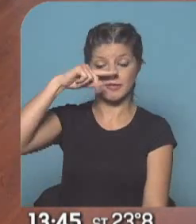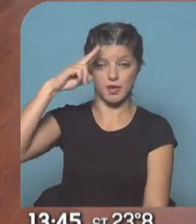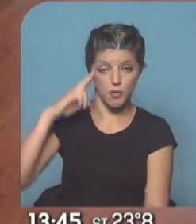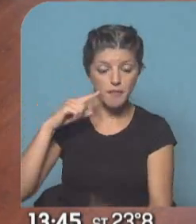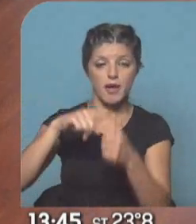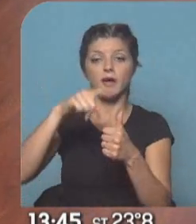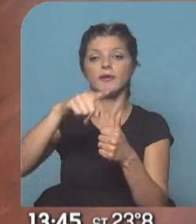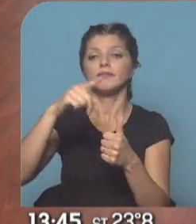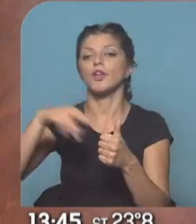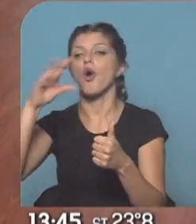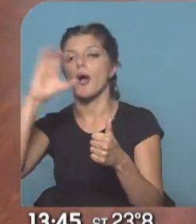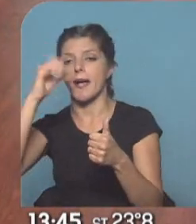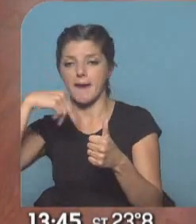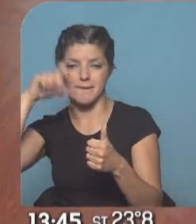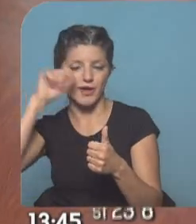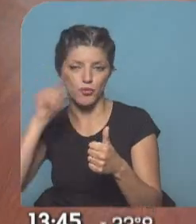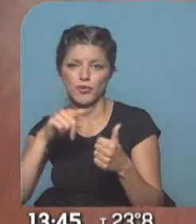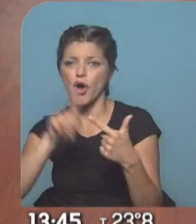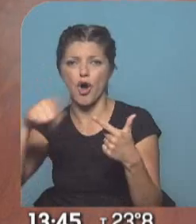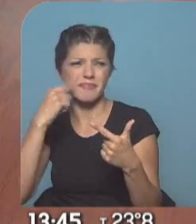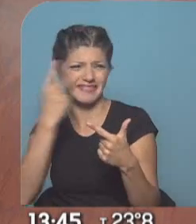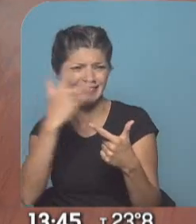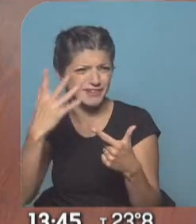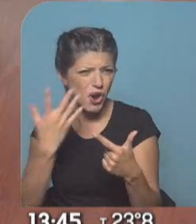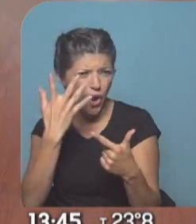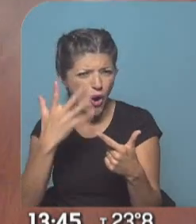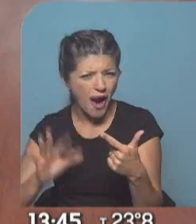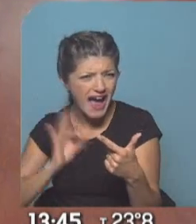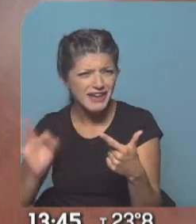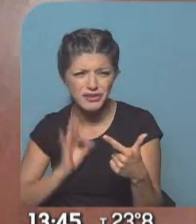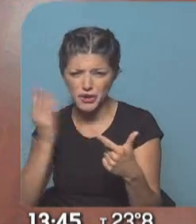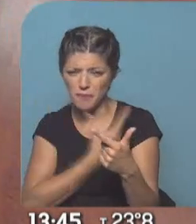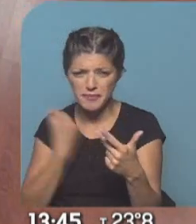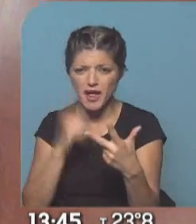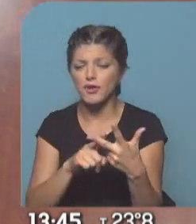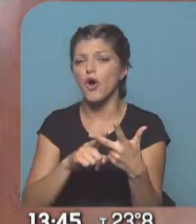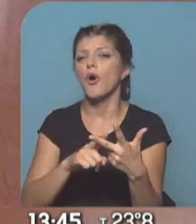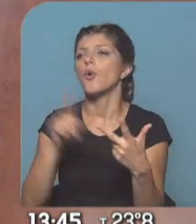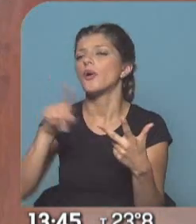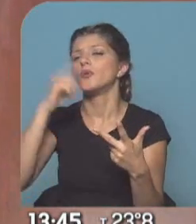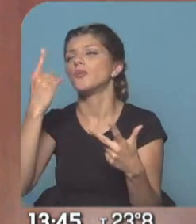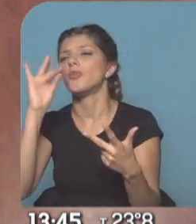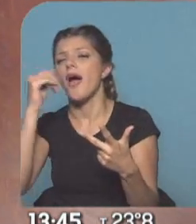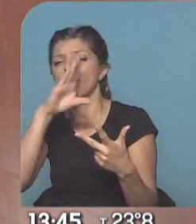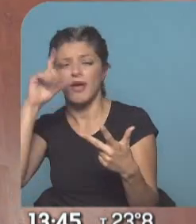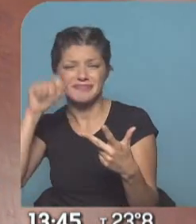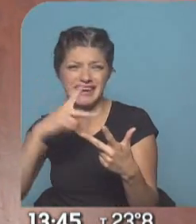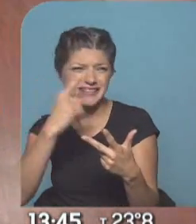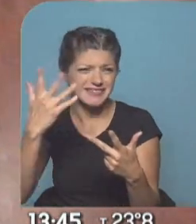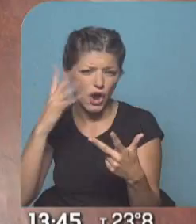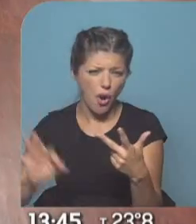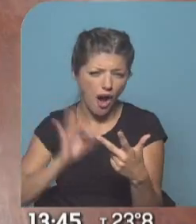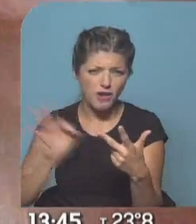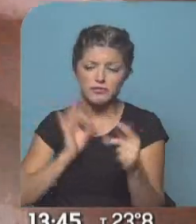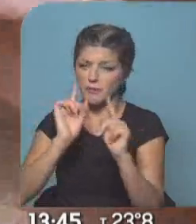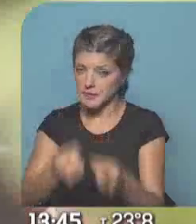o Villa en Camerún, 35 años de gobierno, o Mugabe, 29 años de gobierno. Bueno, esta es una realidad.